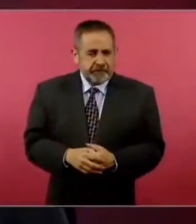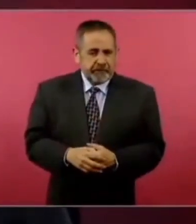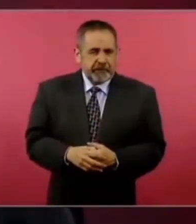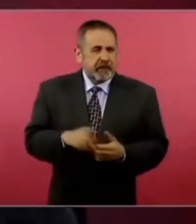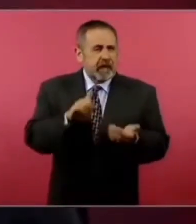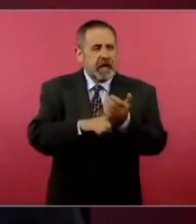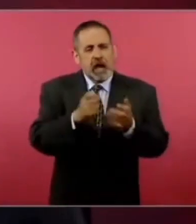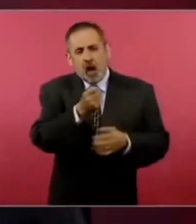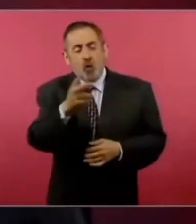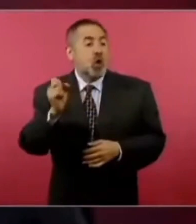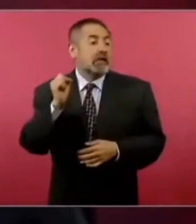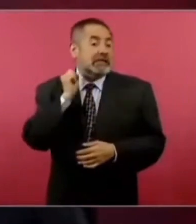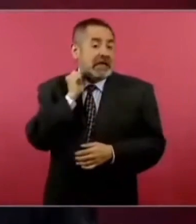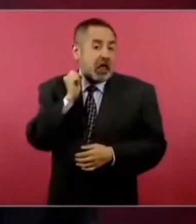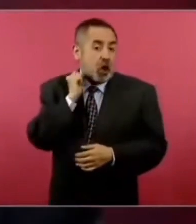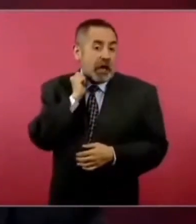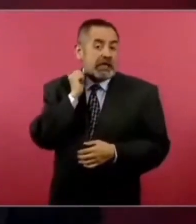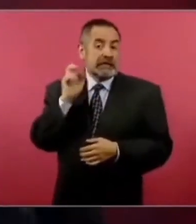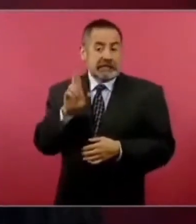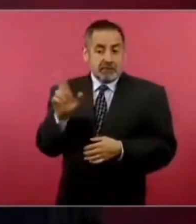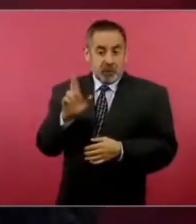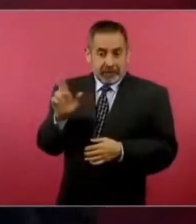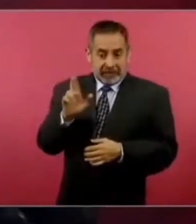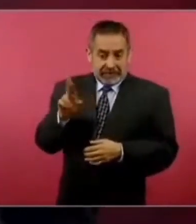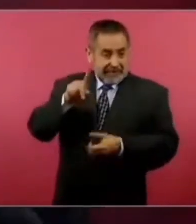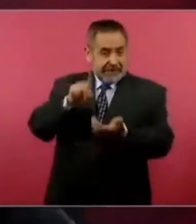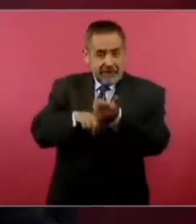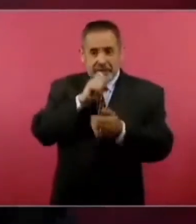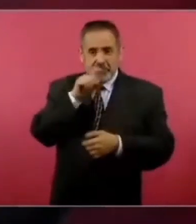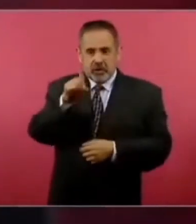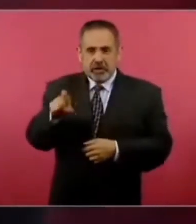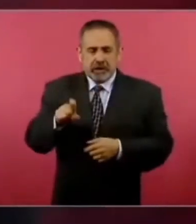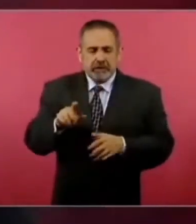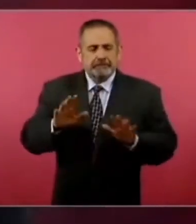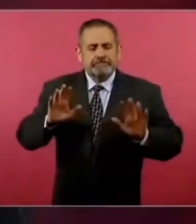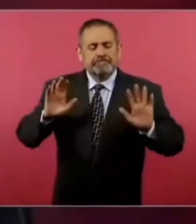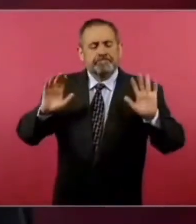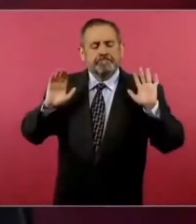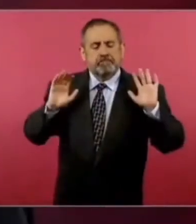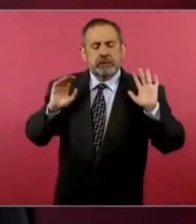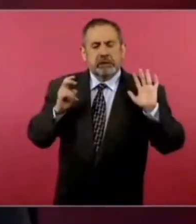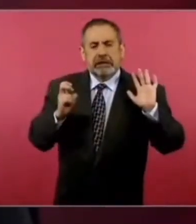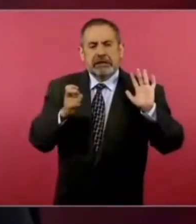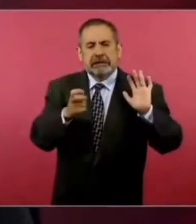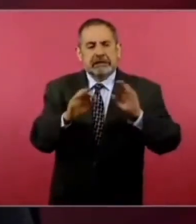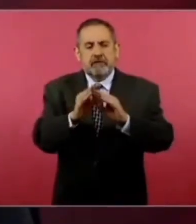senadores republicanos de Texas ya sean moderados